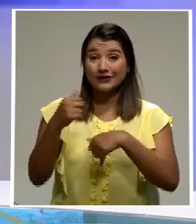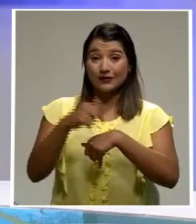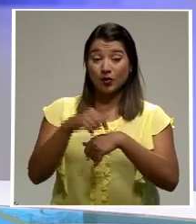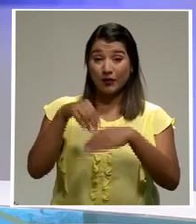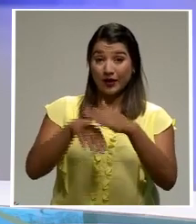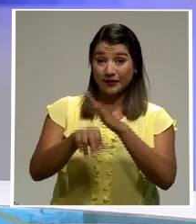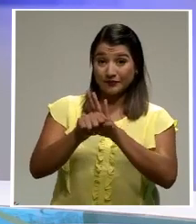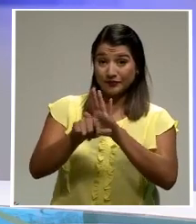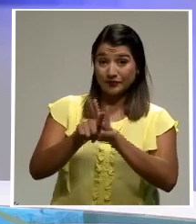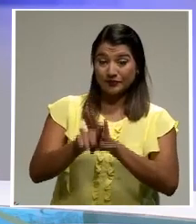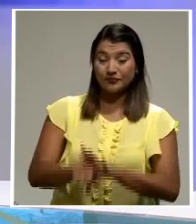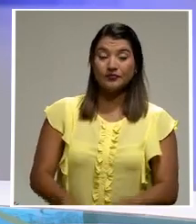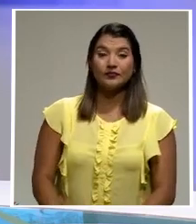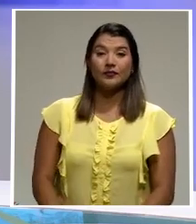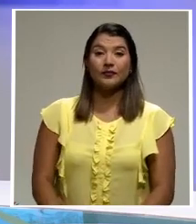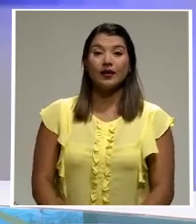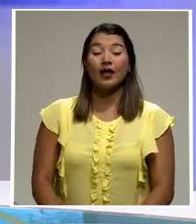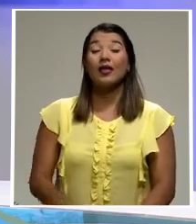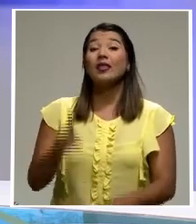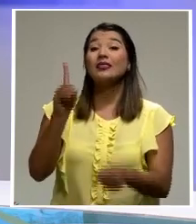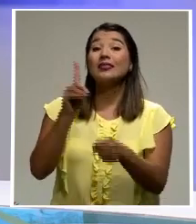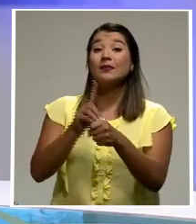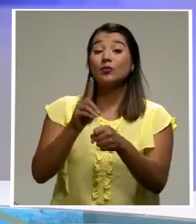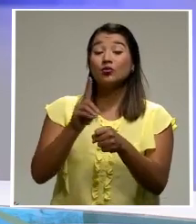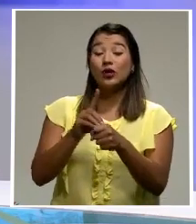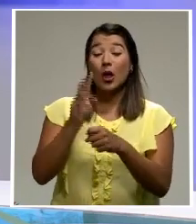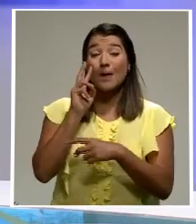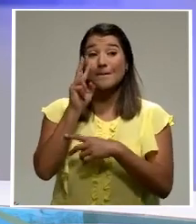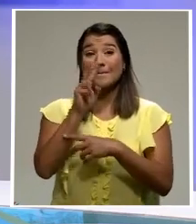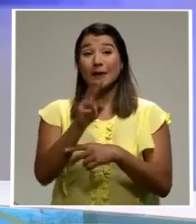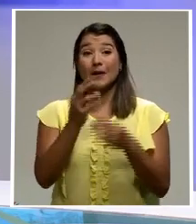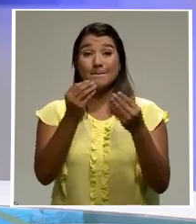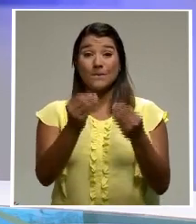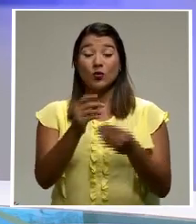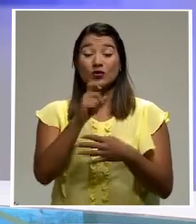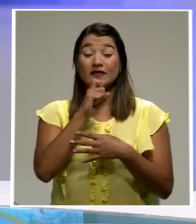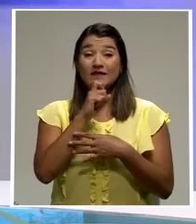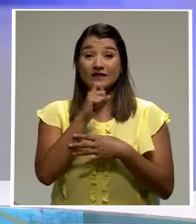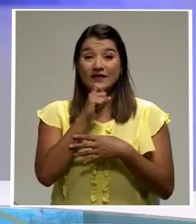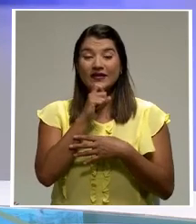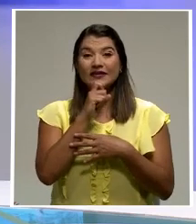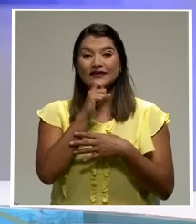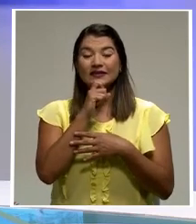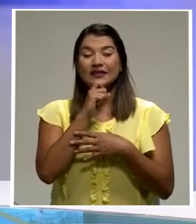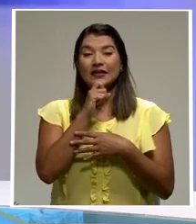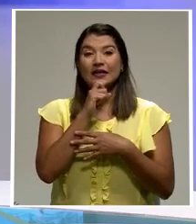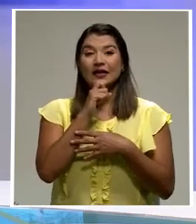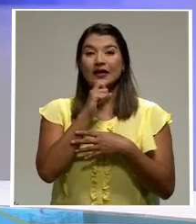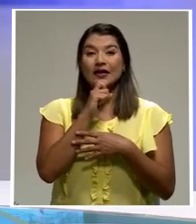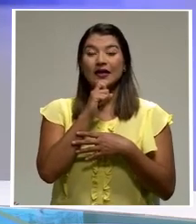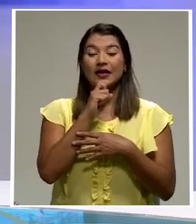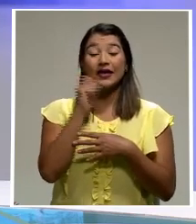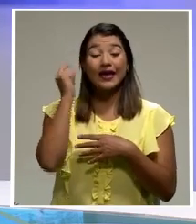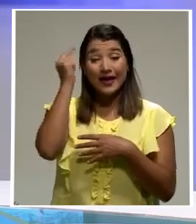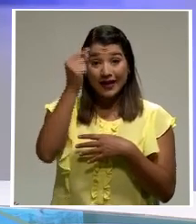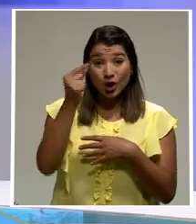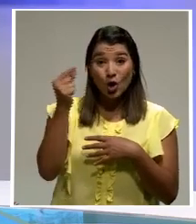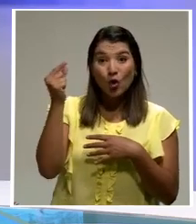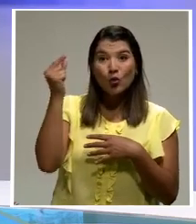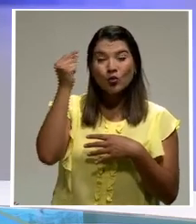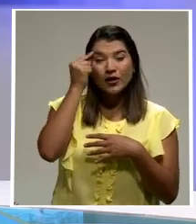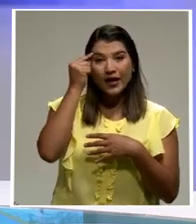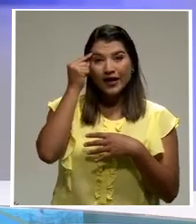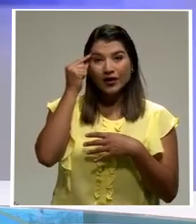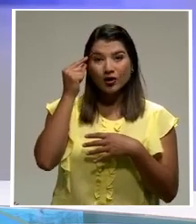Congreso. Los legisladores ven cuesta arriba las aspiraciones del Ejecutivo de que para junio